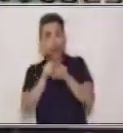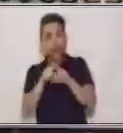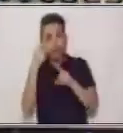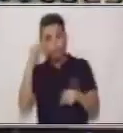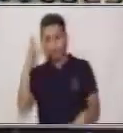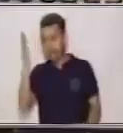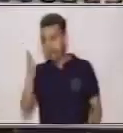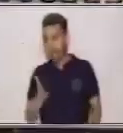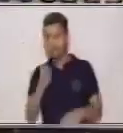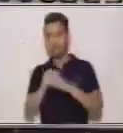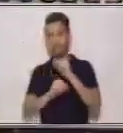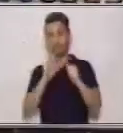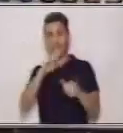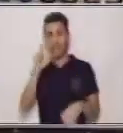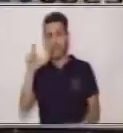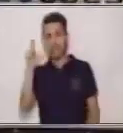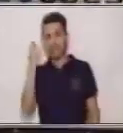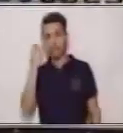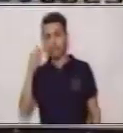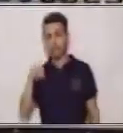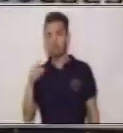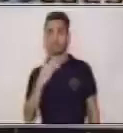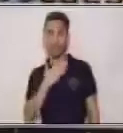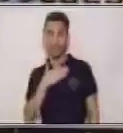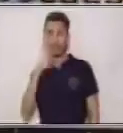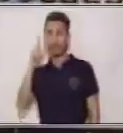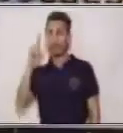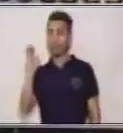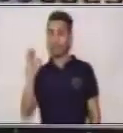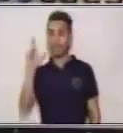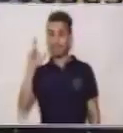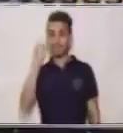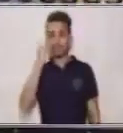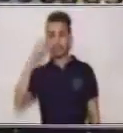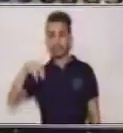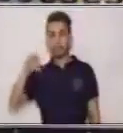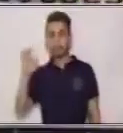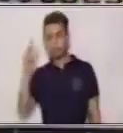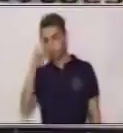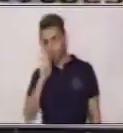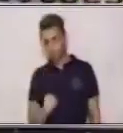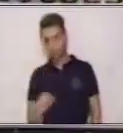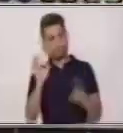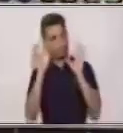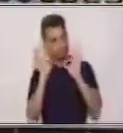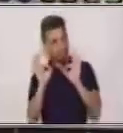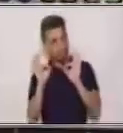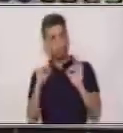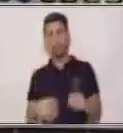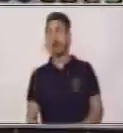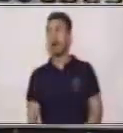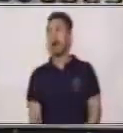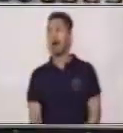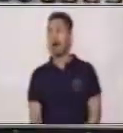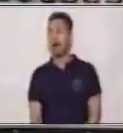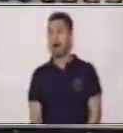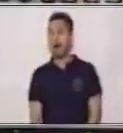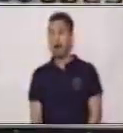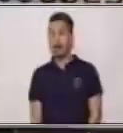fracción. Y aquí tiene su nombre, décimos. Excelente, lo has hecho pero súper bien.